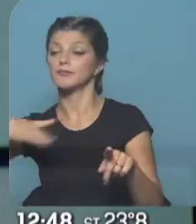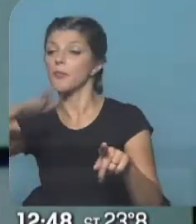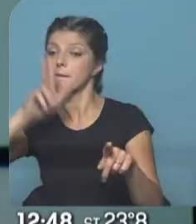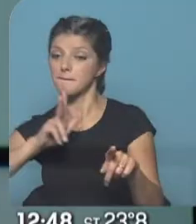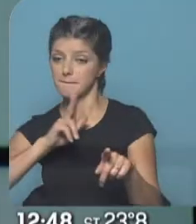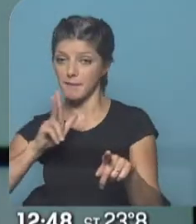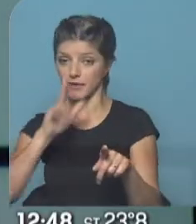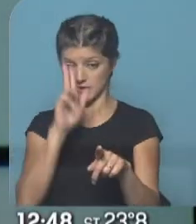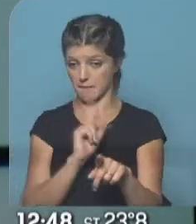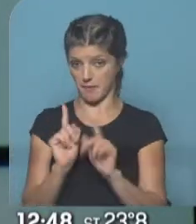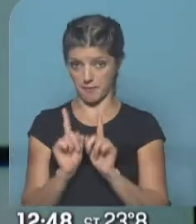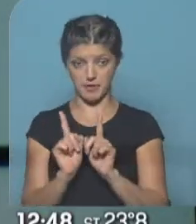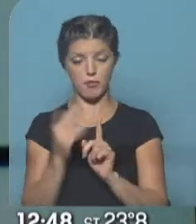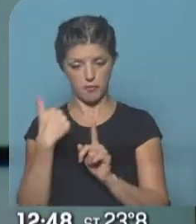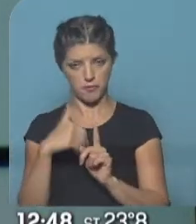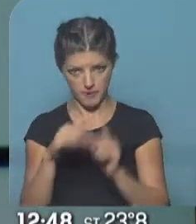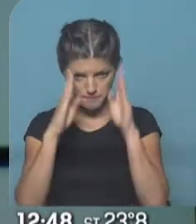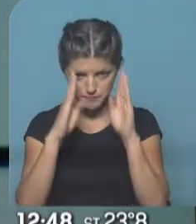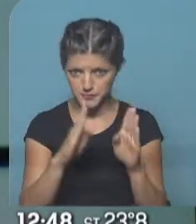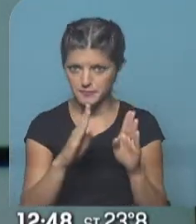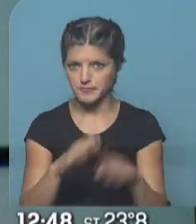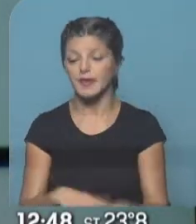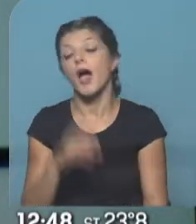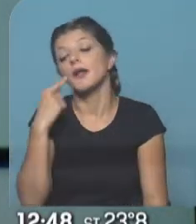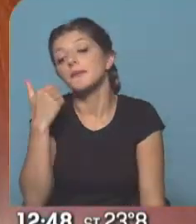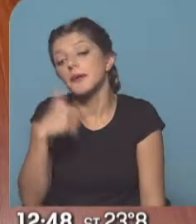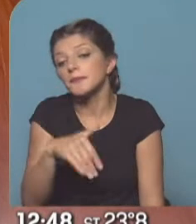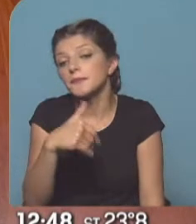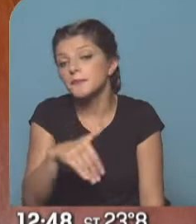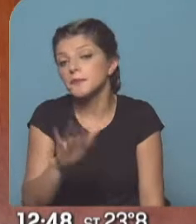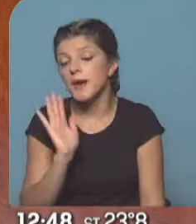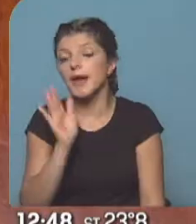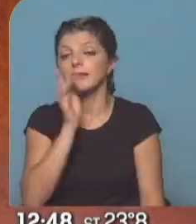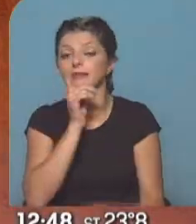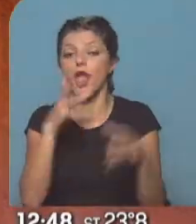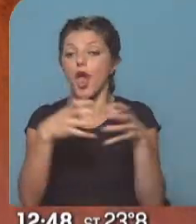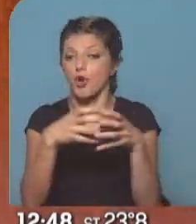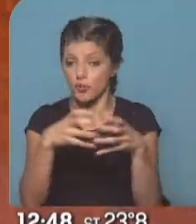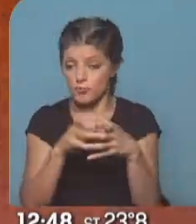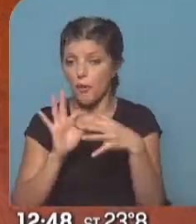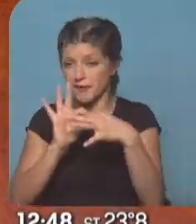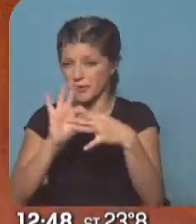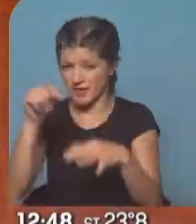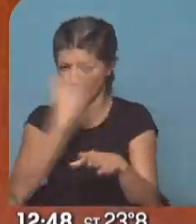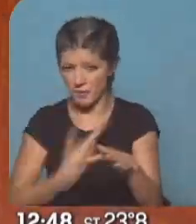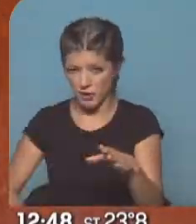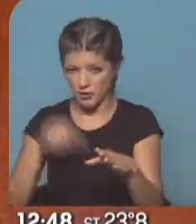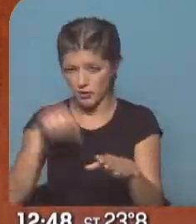muy dispuesta a jugar sobre todo esa carta. Habrá que ver después si los grupos más ligados al actual gobierno acompañan o